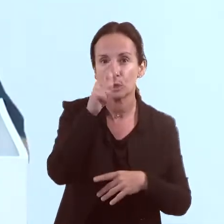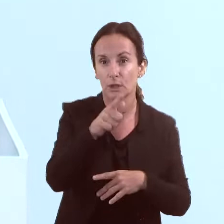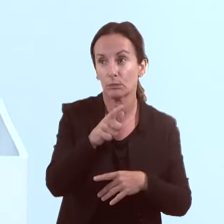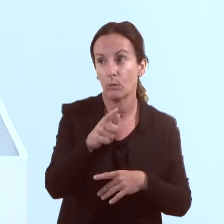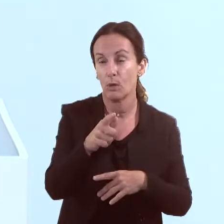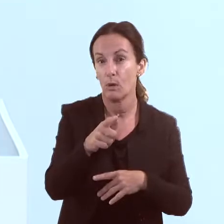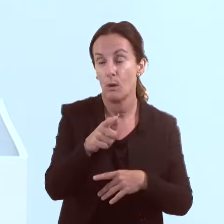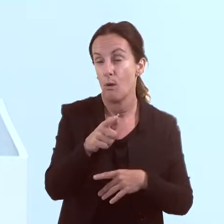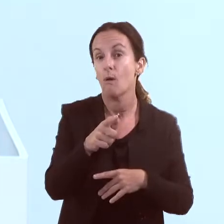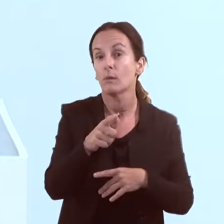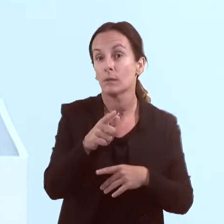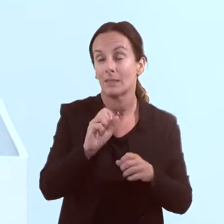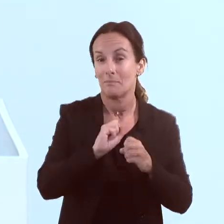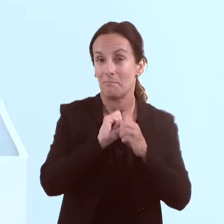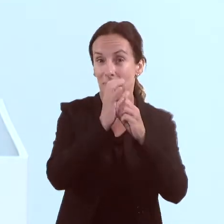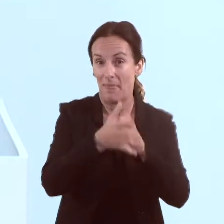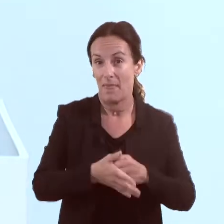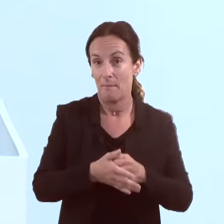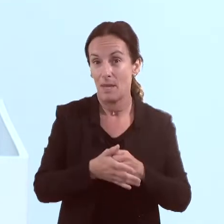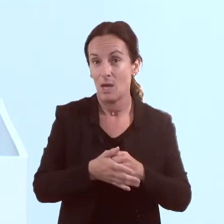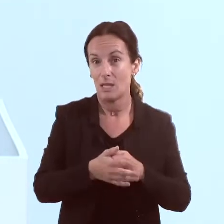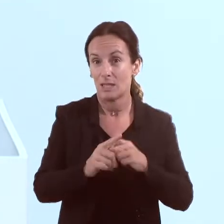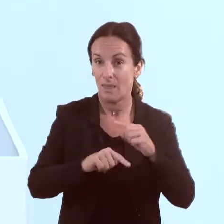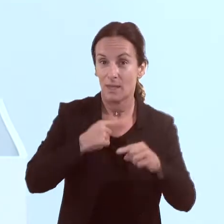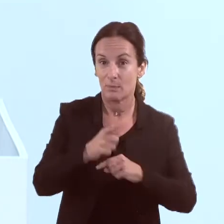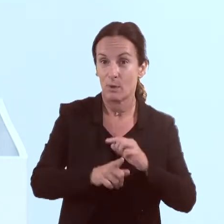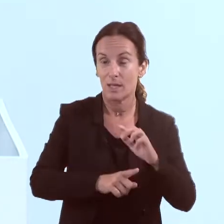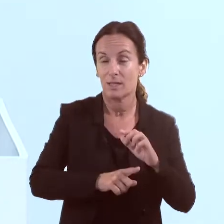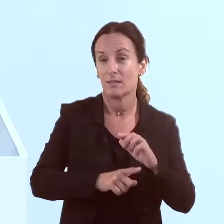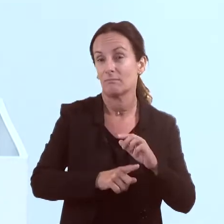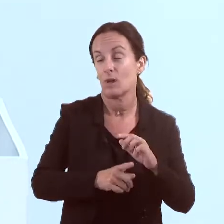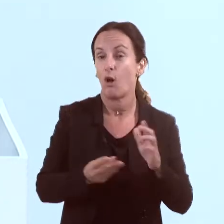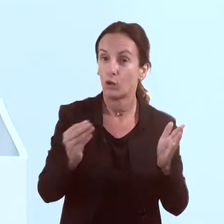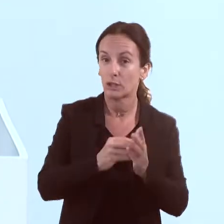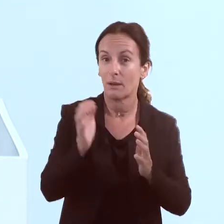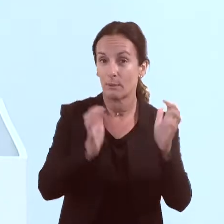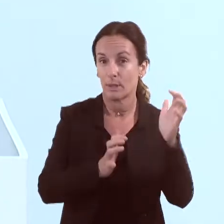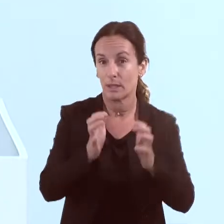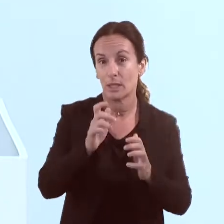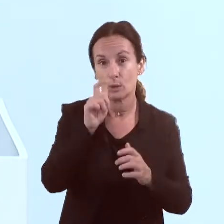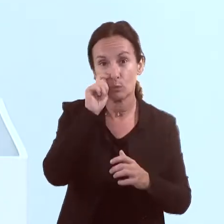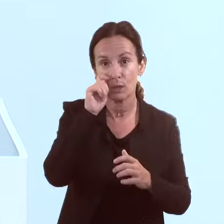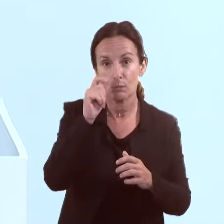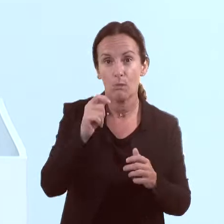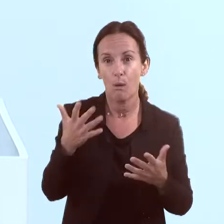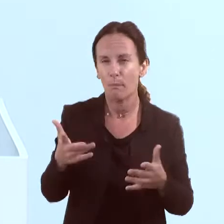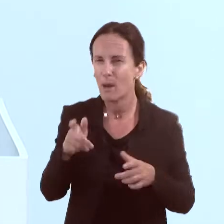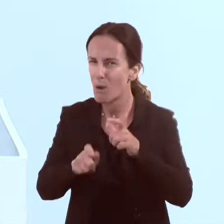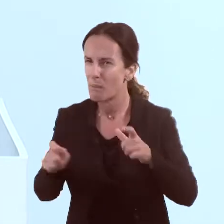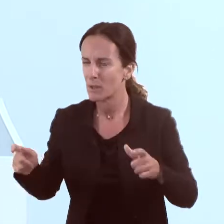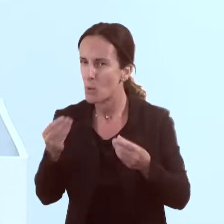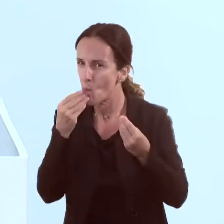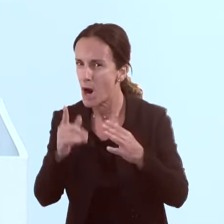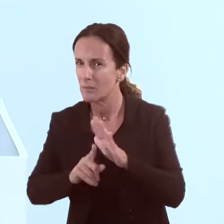pandemia, en la población no repercutió de la misma manera y, por tanto, si no empezamos ya a tomar